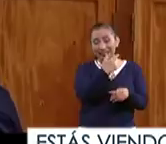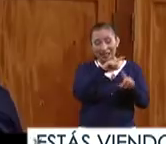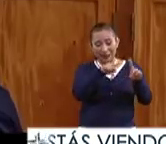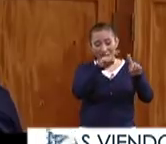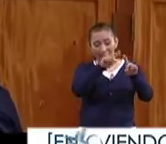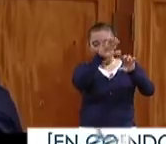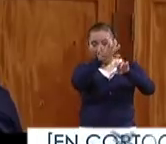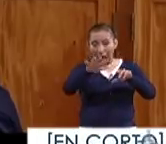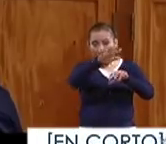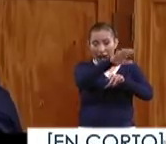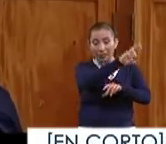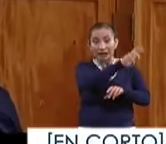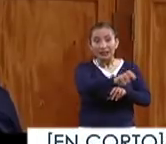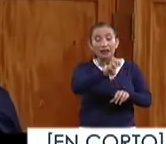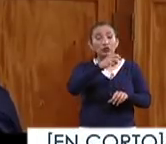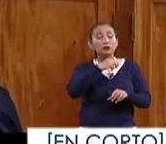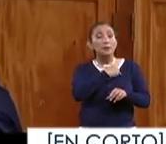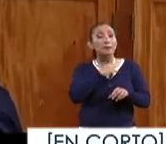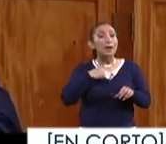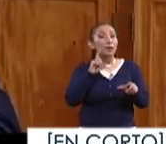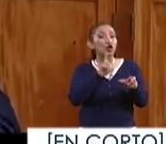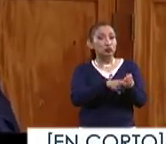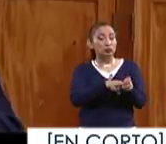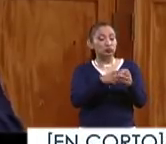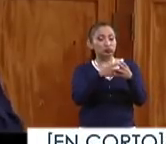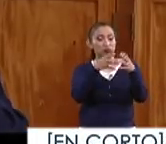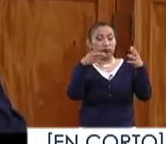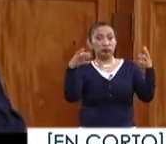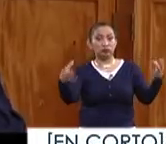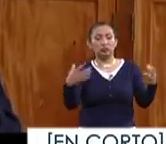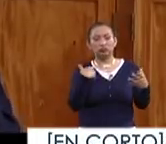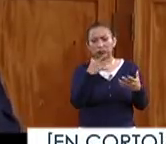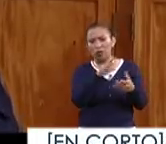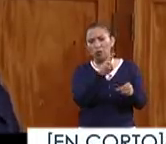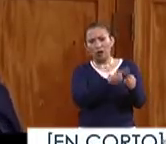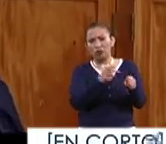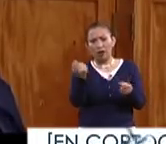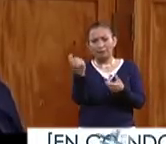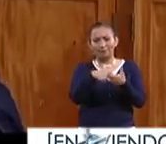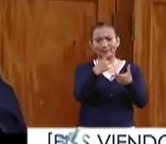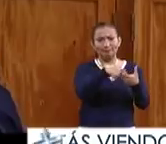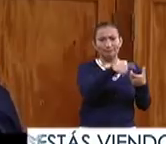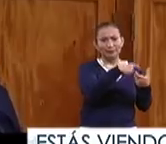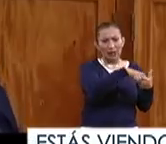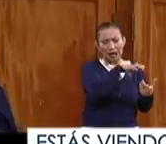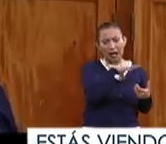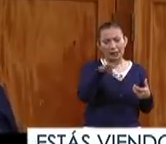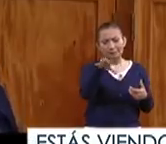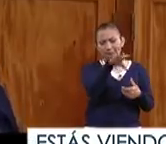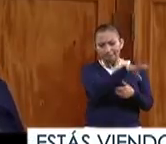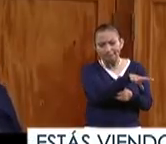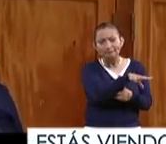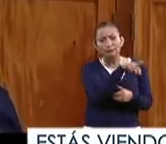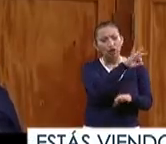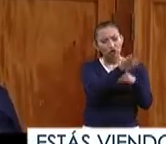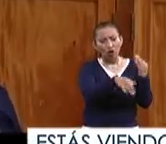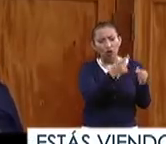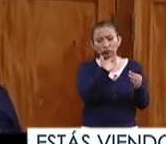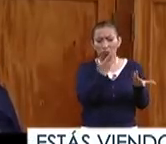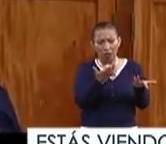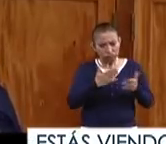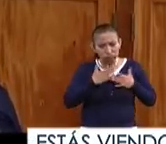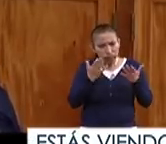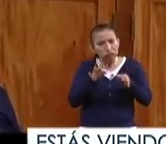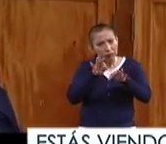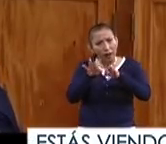especialidades, somos 300 miembros, es una selección natural que existe, y todos con una